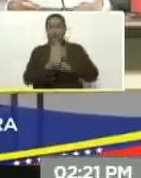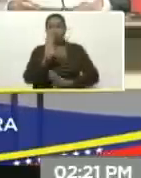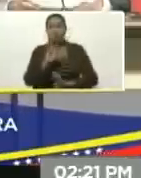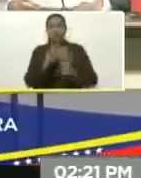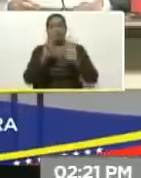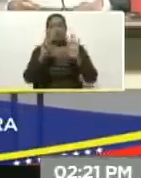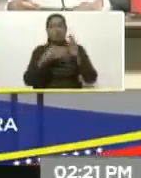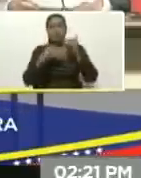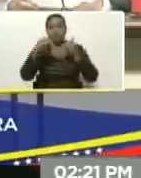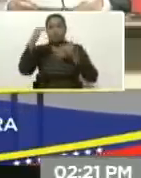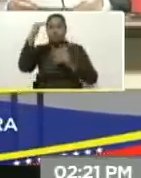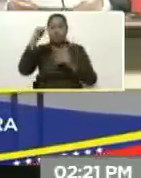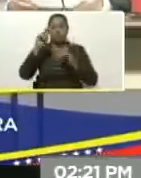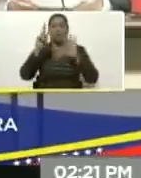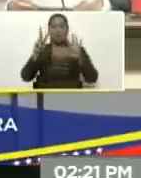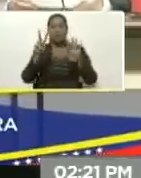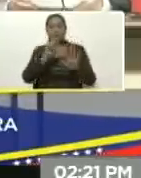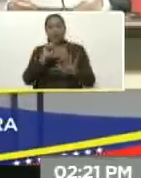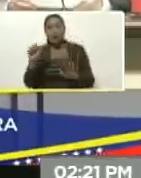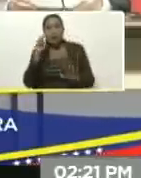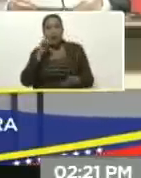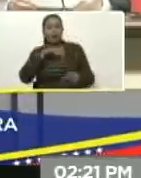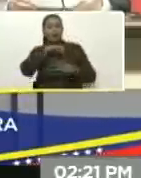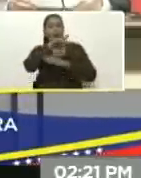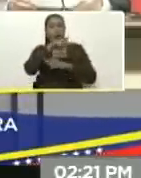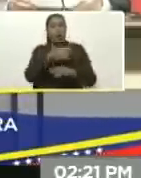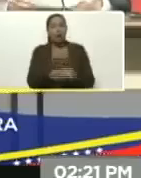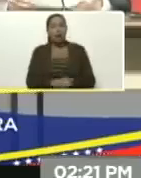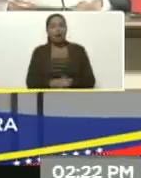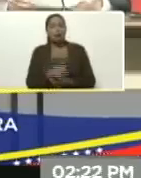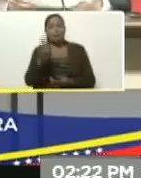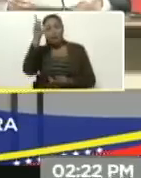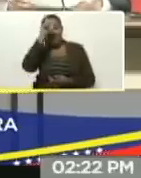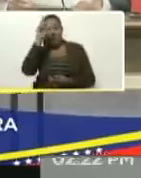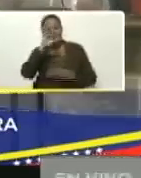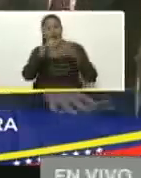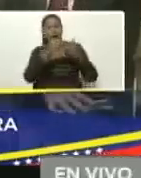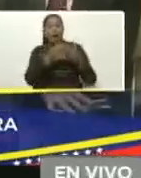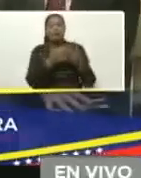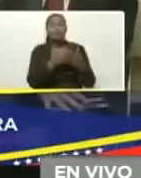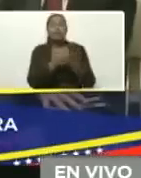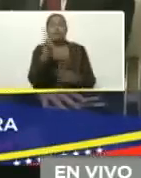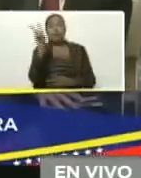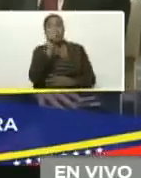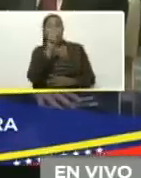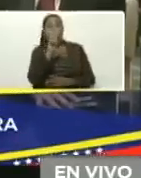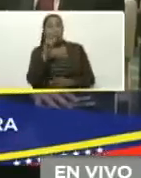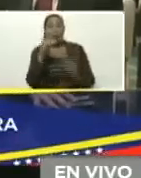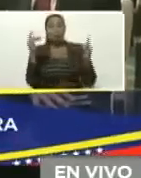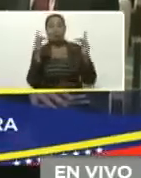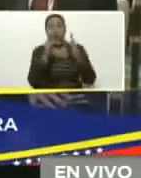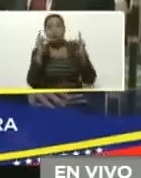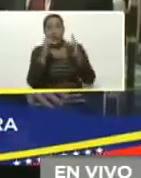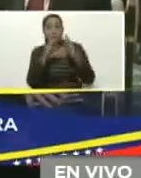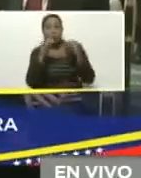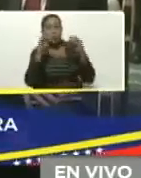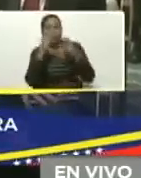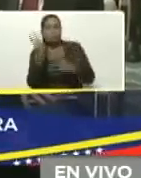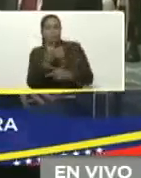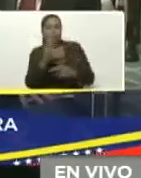7 veces por semana entre Estambul y Caracas, asumiendo un papel de puente entre los